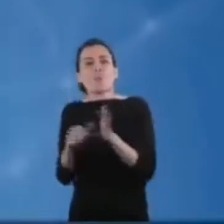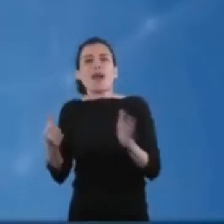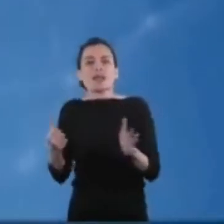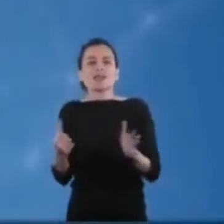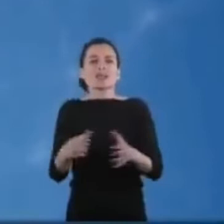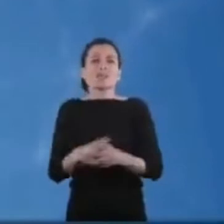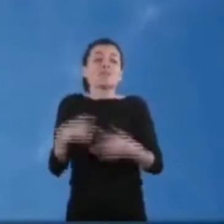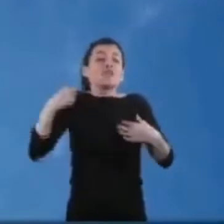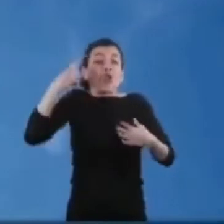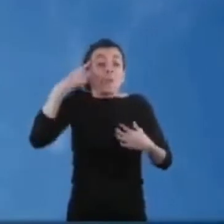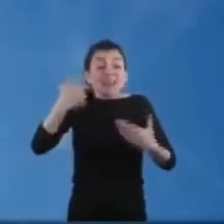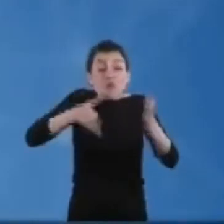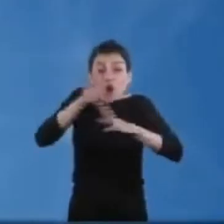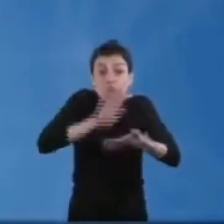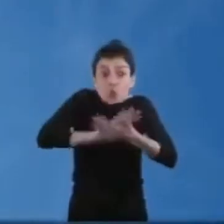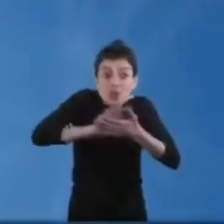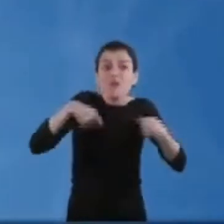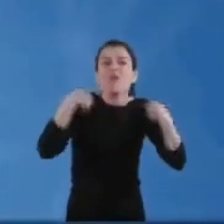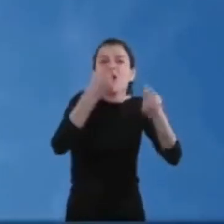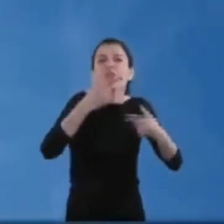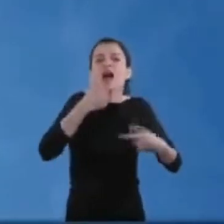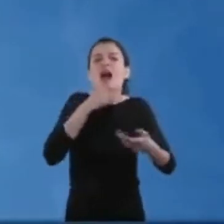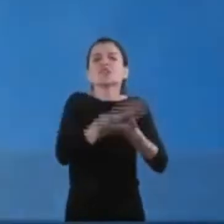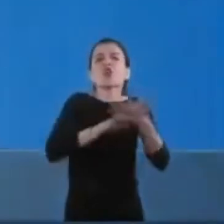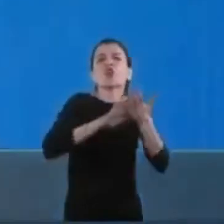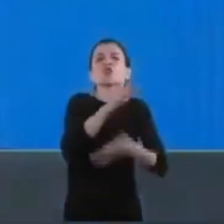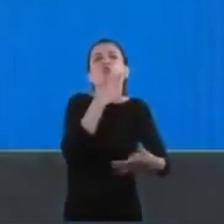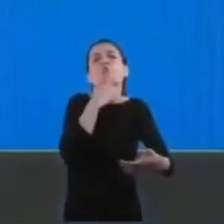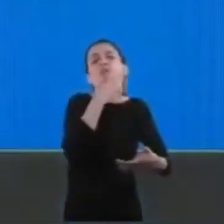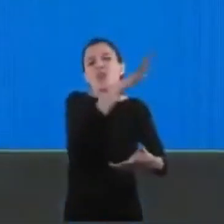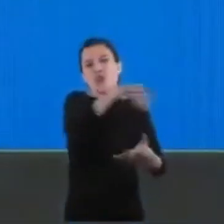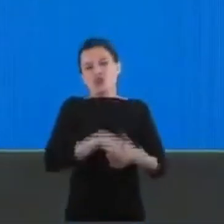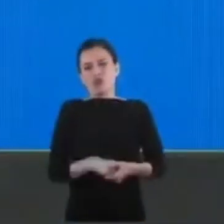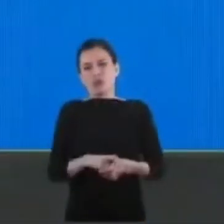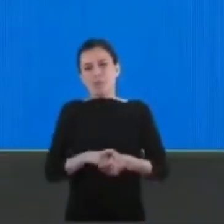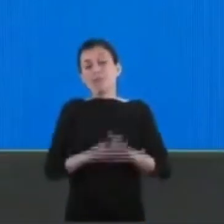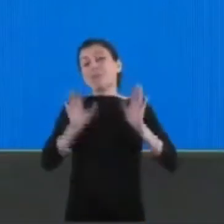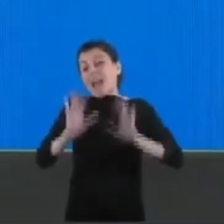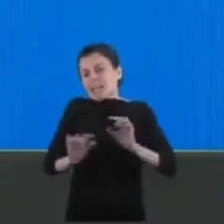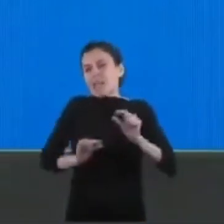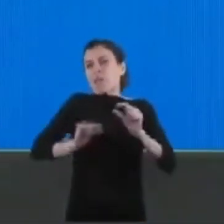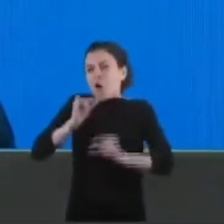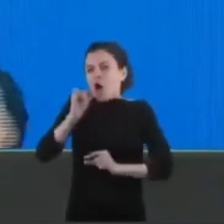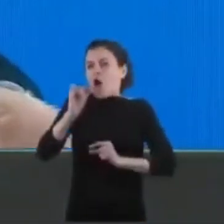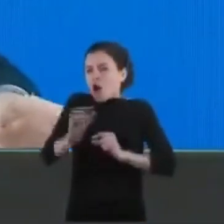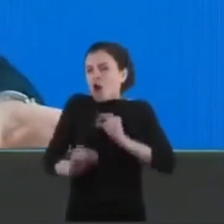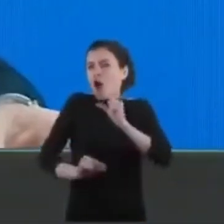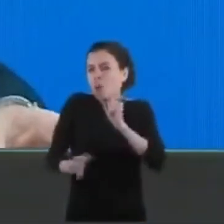para Mendoza. Si le sirve a Mendoza, le sirve a los argentinos. Y así vamos construyendo.